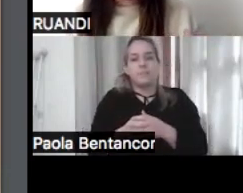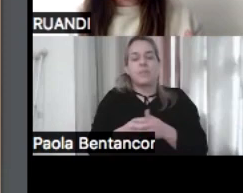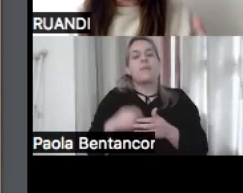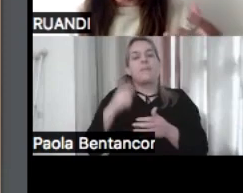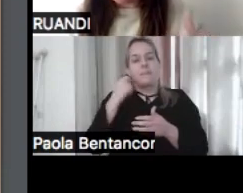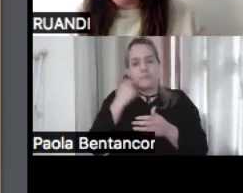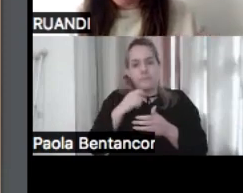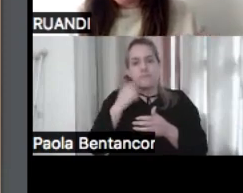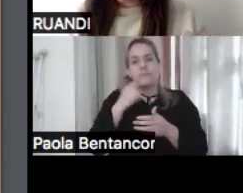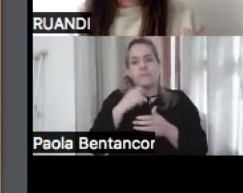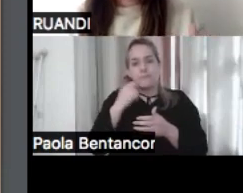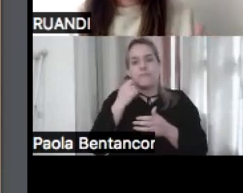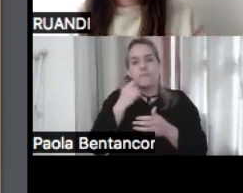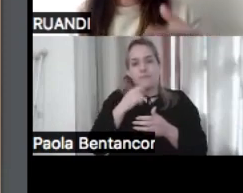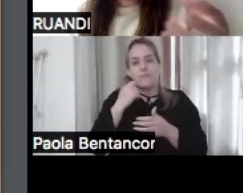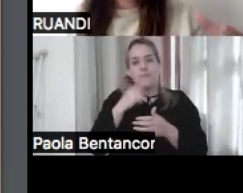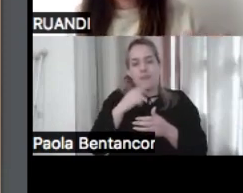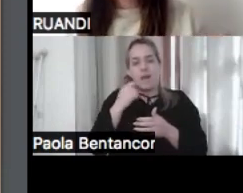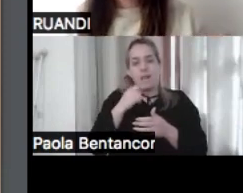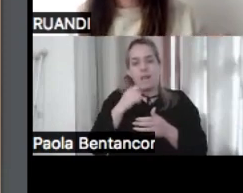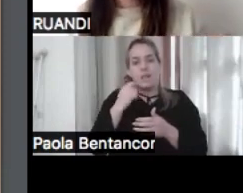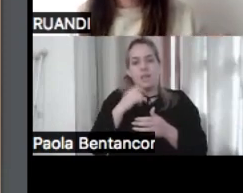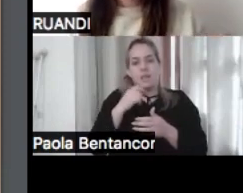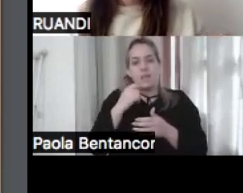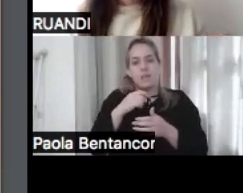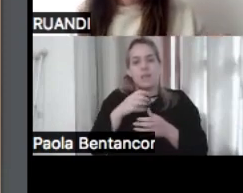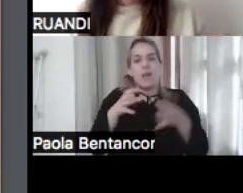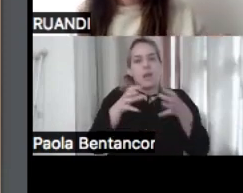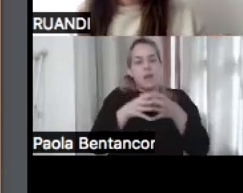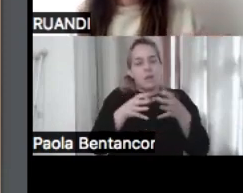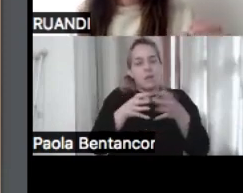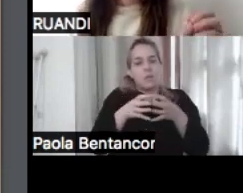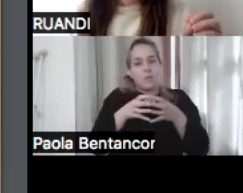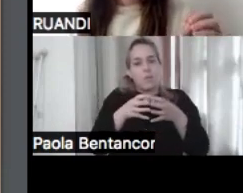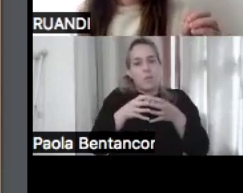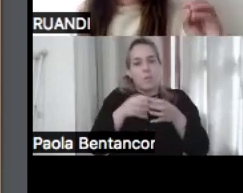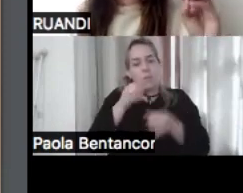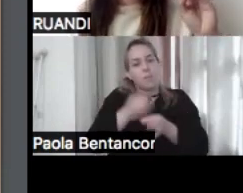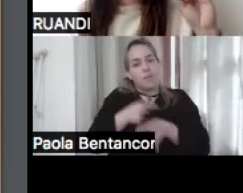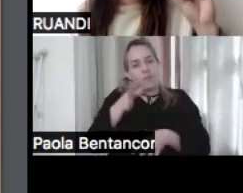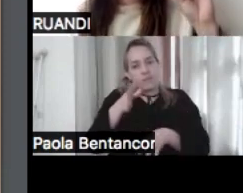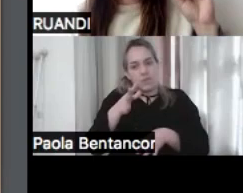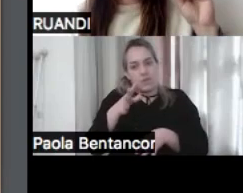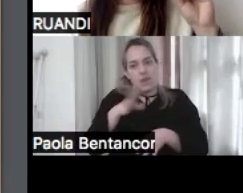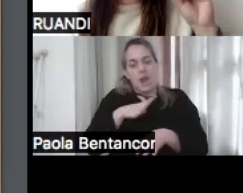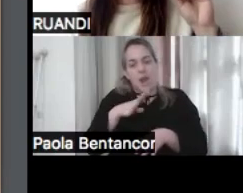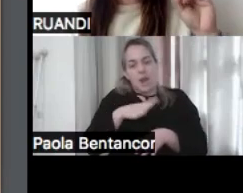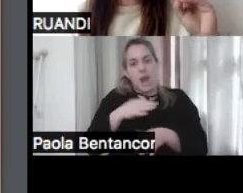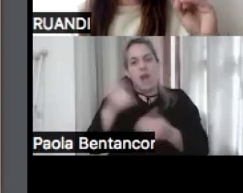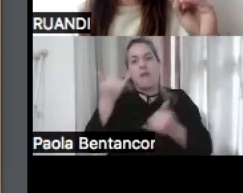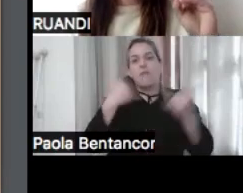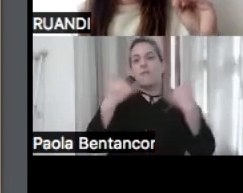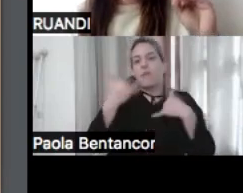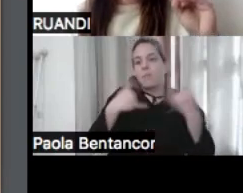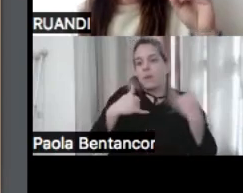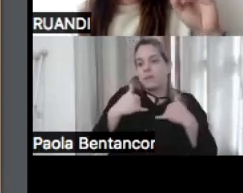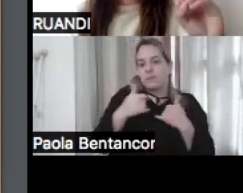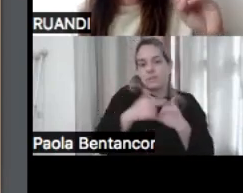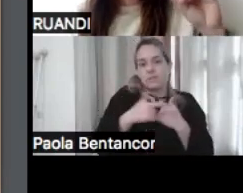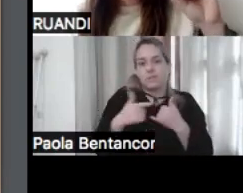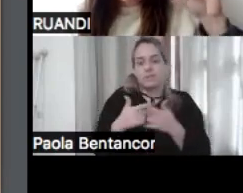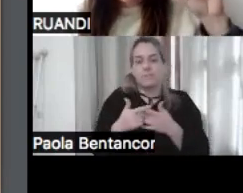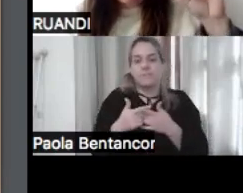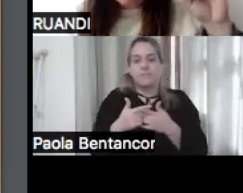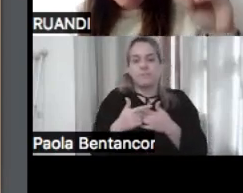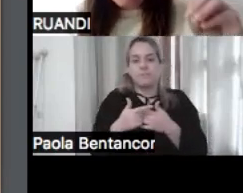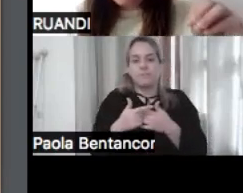falta del equipo, de los equipos en general, por tratar de realizar